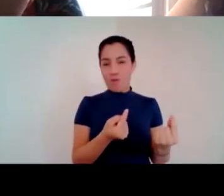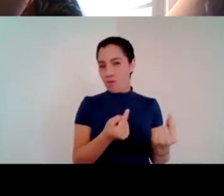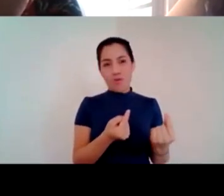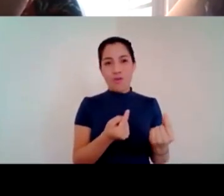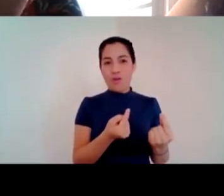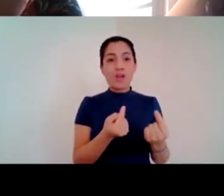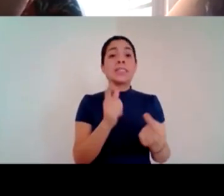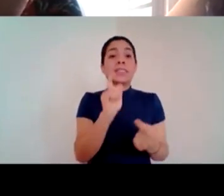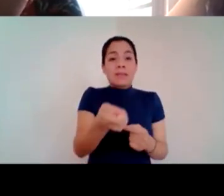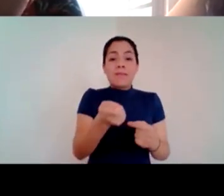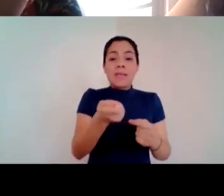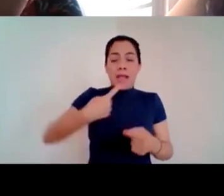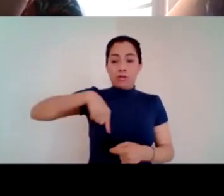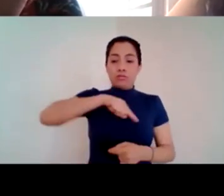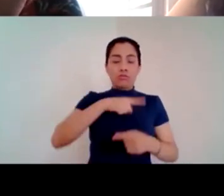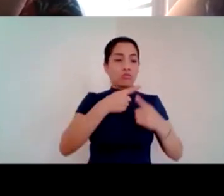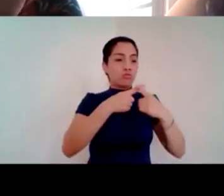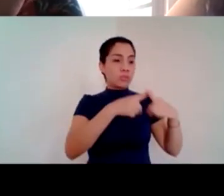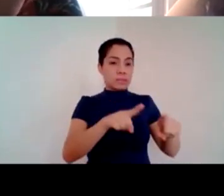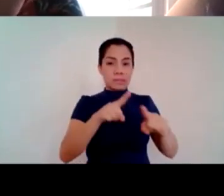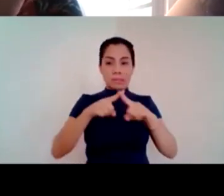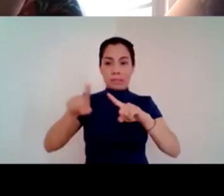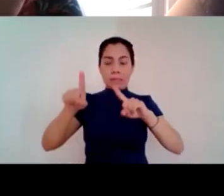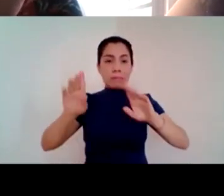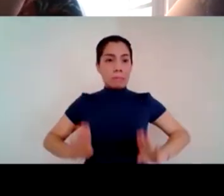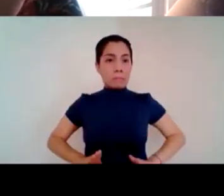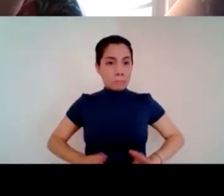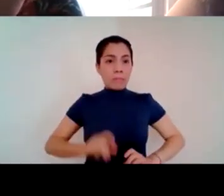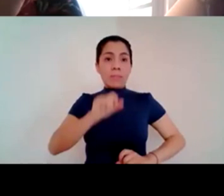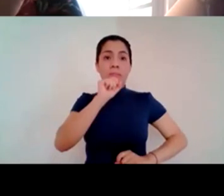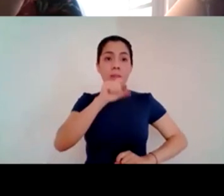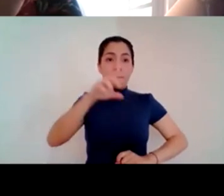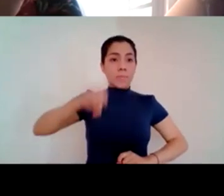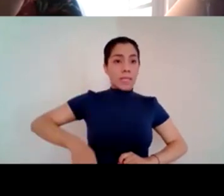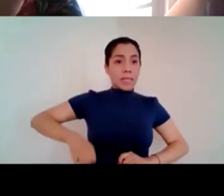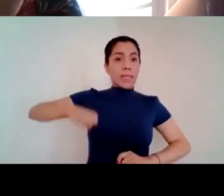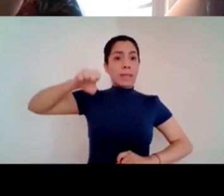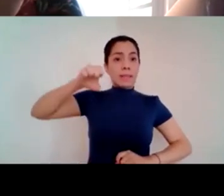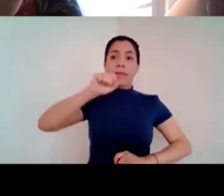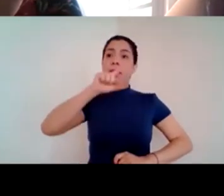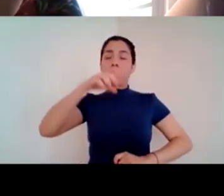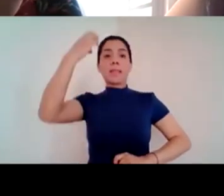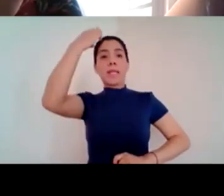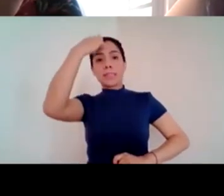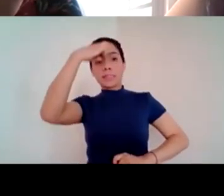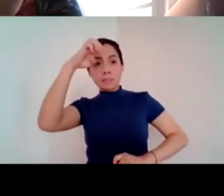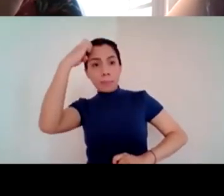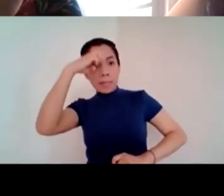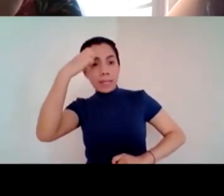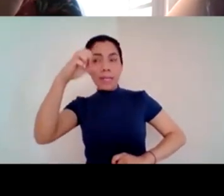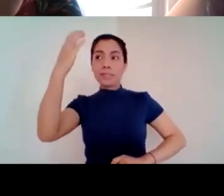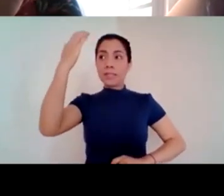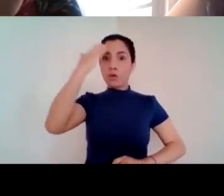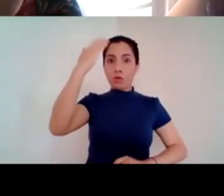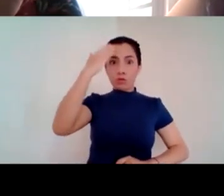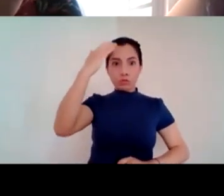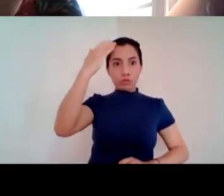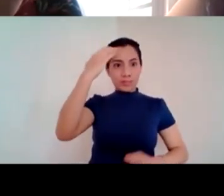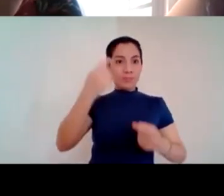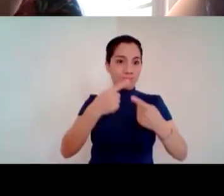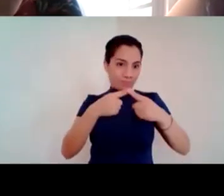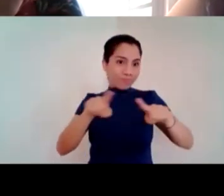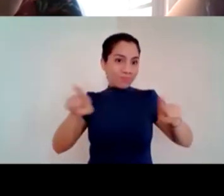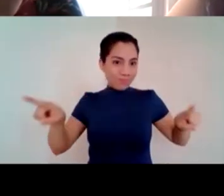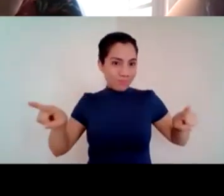diferentes por lo que se acaba de decir también por los conocimientos y estamos marcados por una